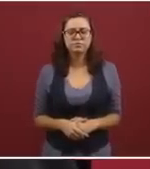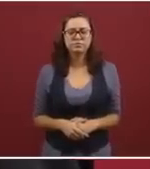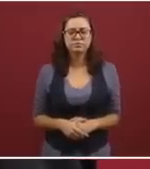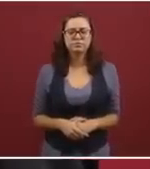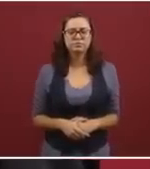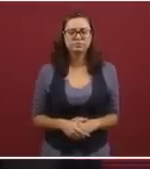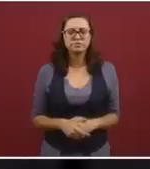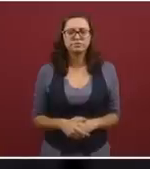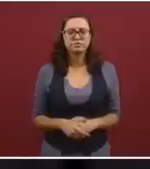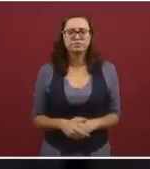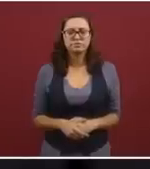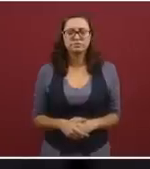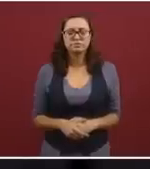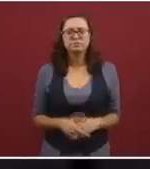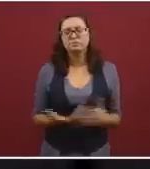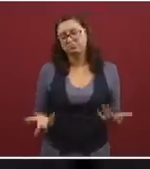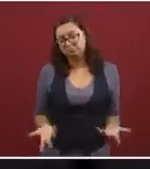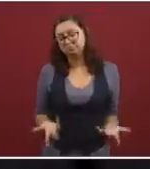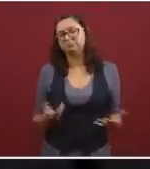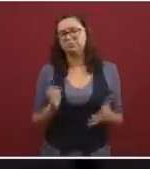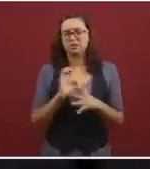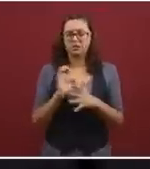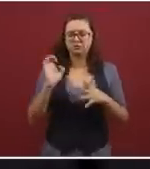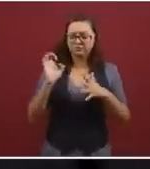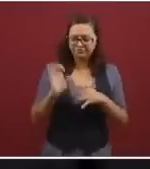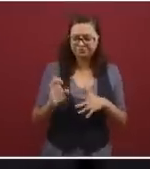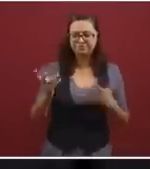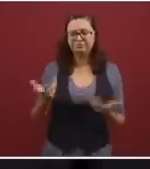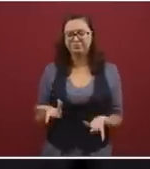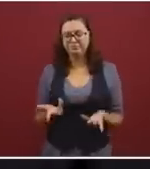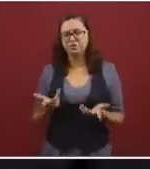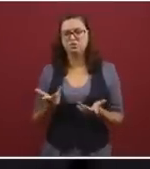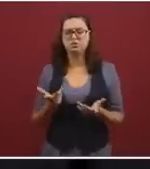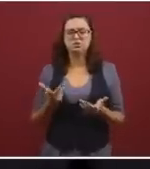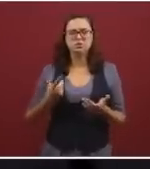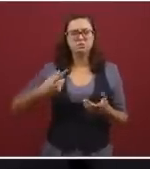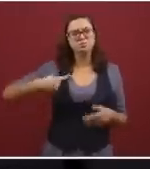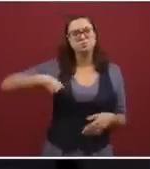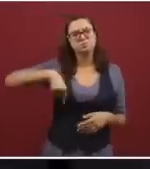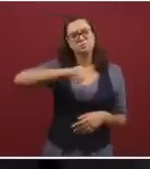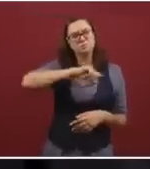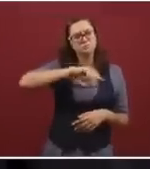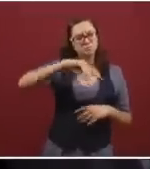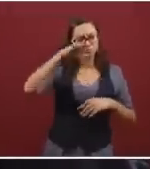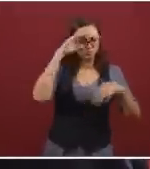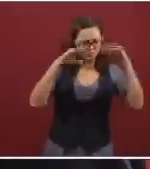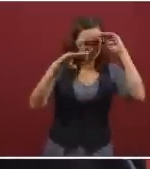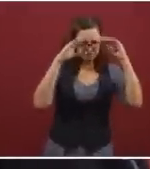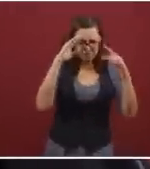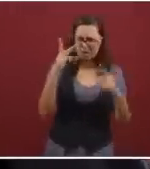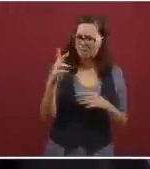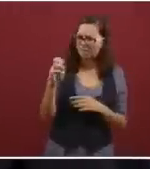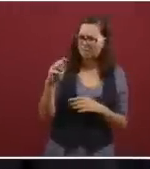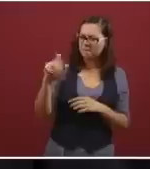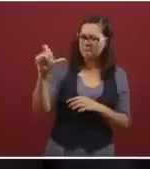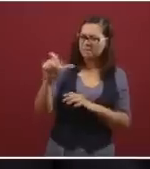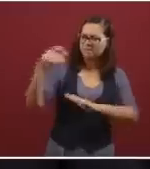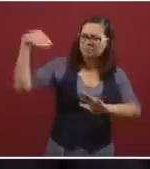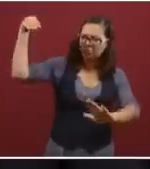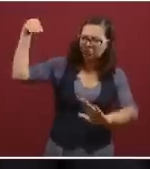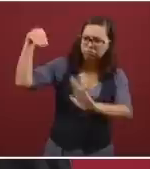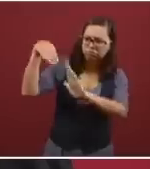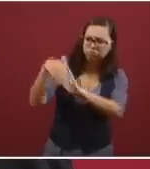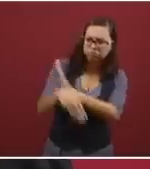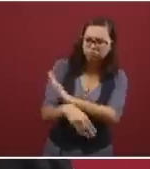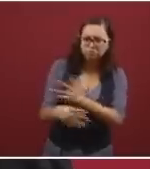trabajo especial, un plan, una intervención para detener la caída en